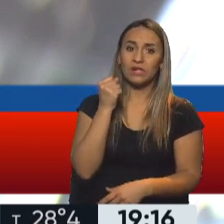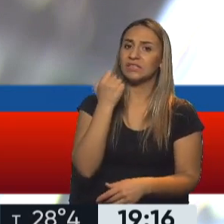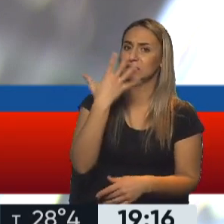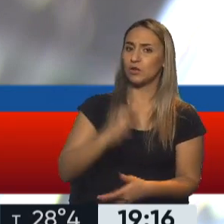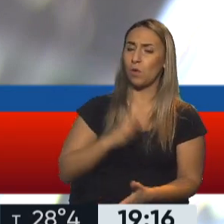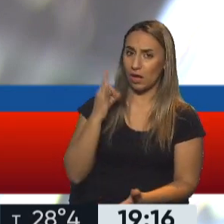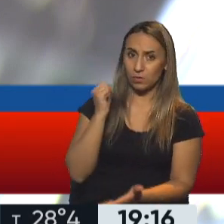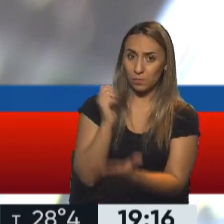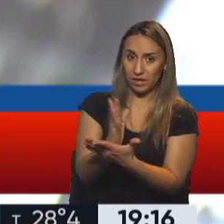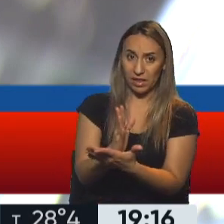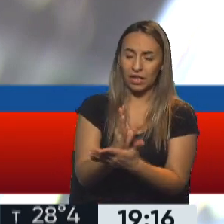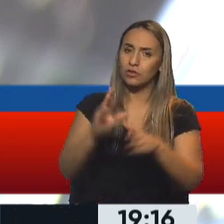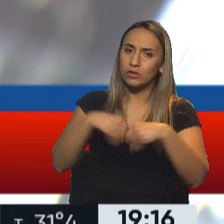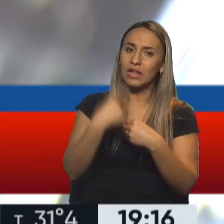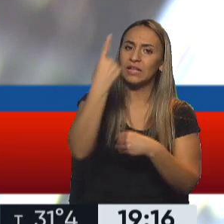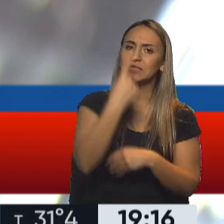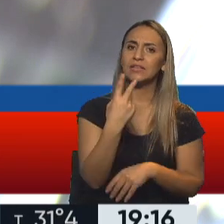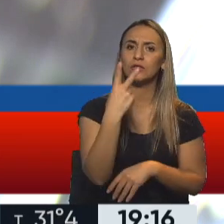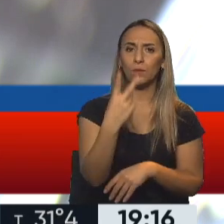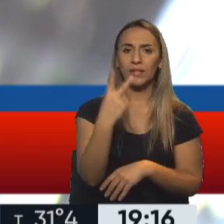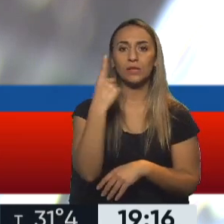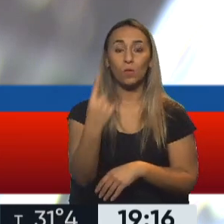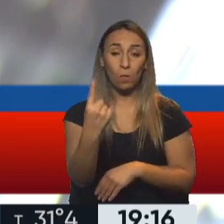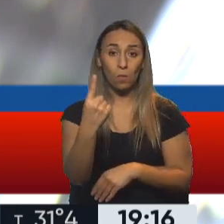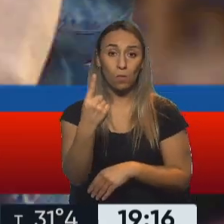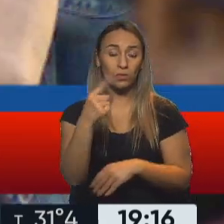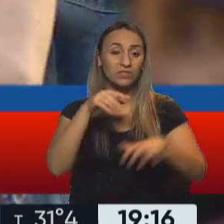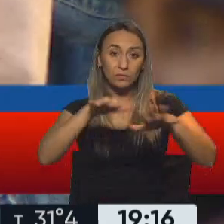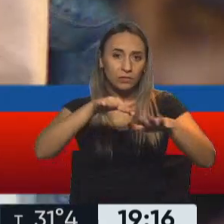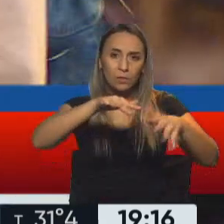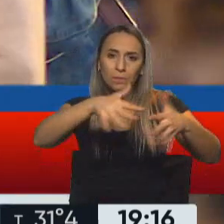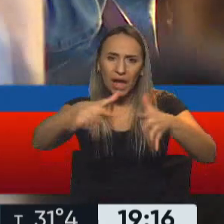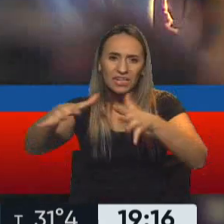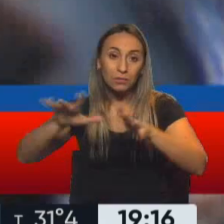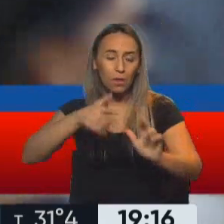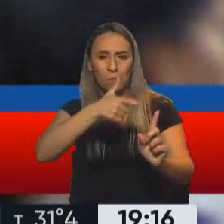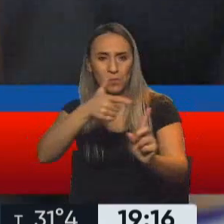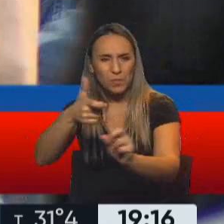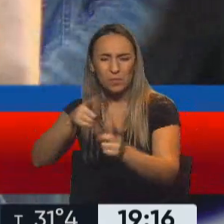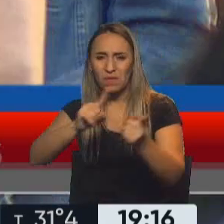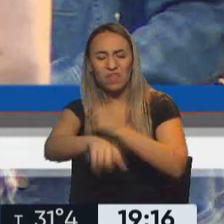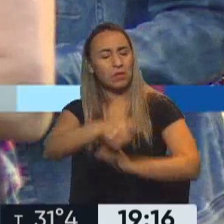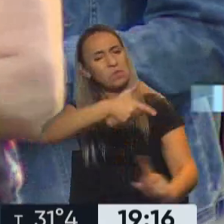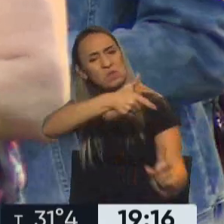existencia, 121 casos de similares características, ¿no? Es decir, gatillo fácil.